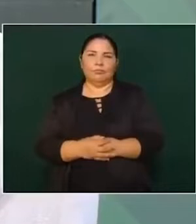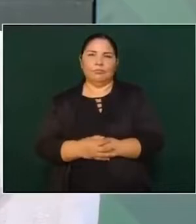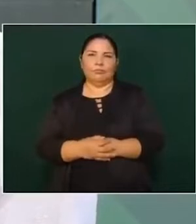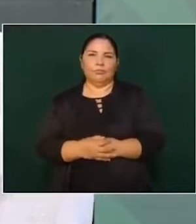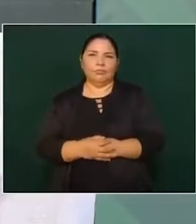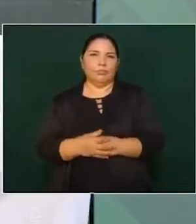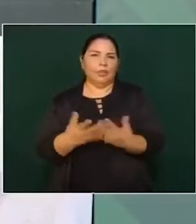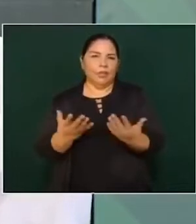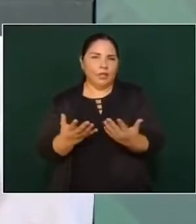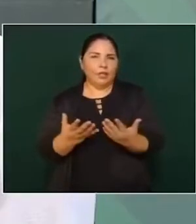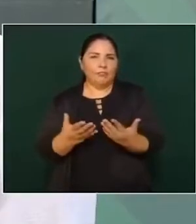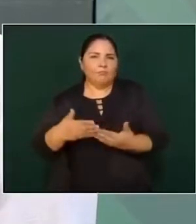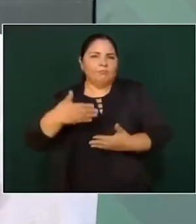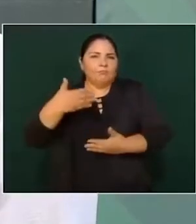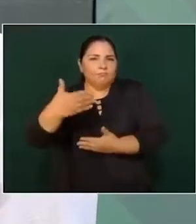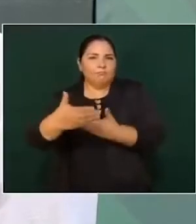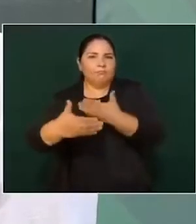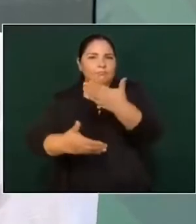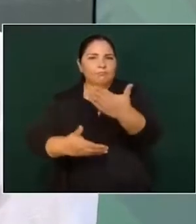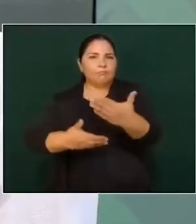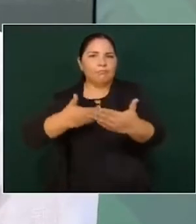Y hemos ido avanzando.